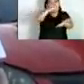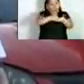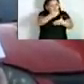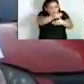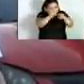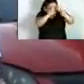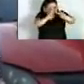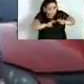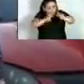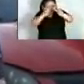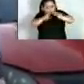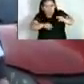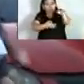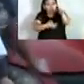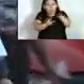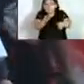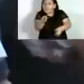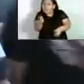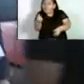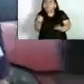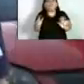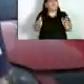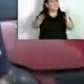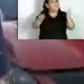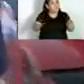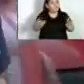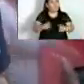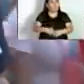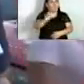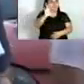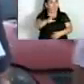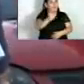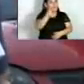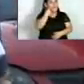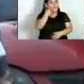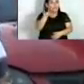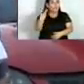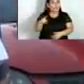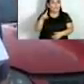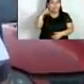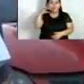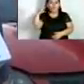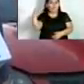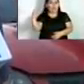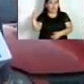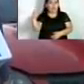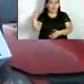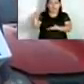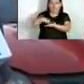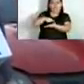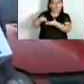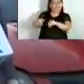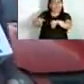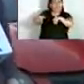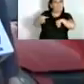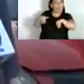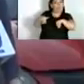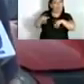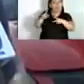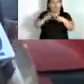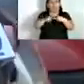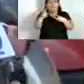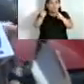que se haga el recuento voto por voto, por una razón. Vea, si hay más de 100 votos impugnados y se ha ganado